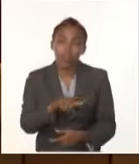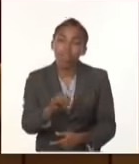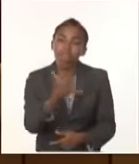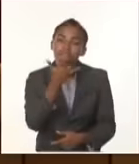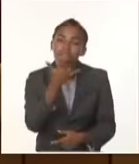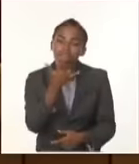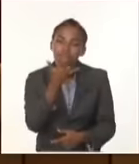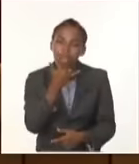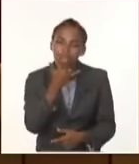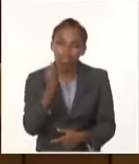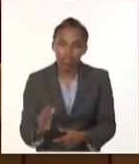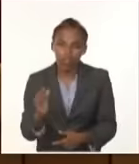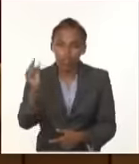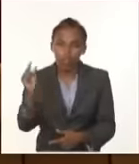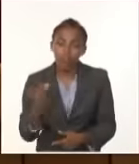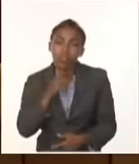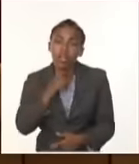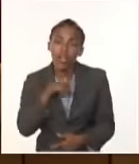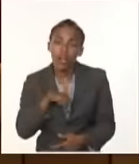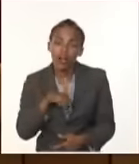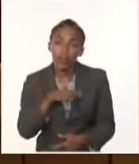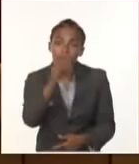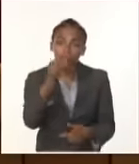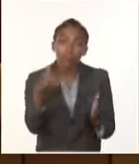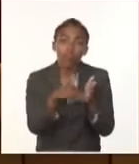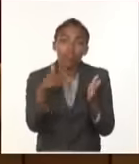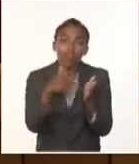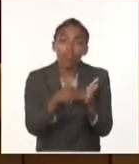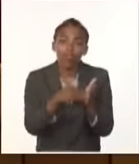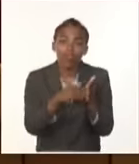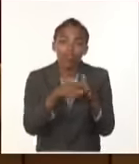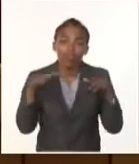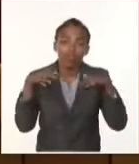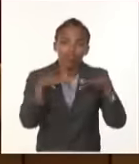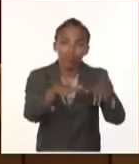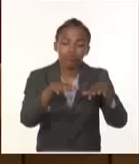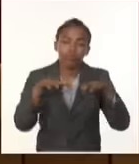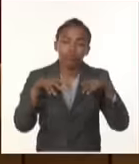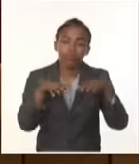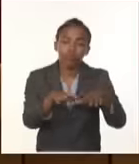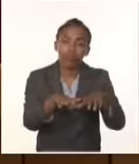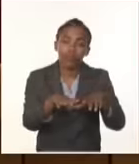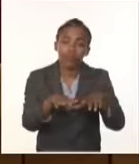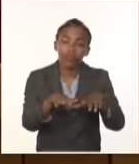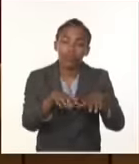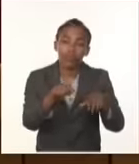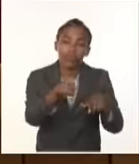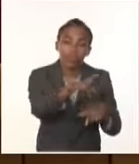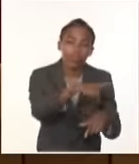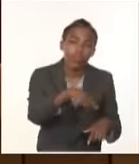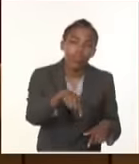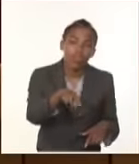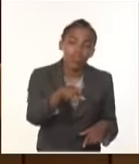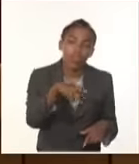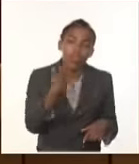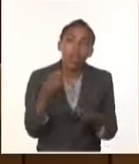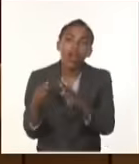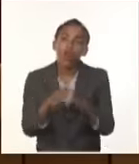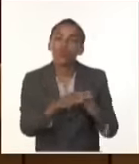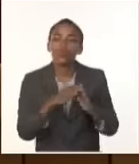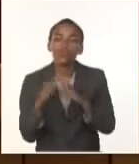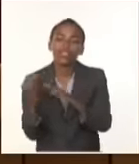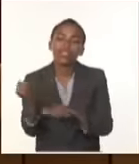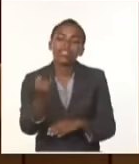que mientras millones se movilizan en todas las latitudes contra ese nuevo holocausto, la llamada comunidad